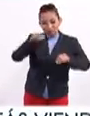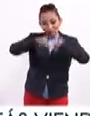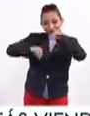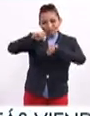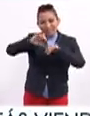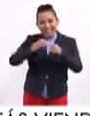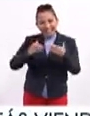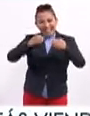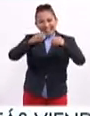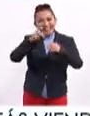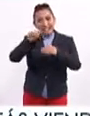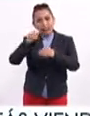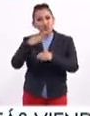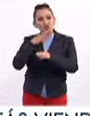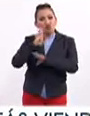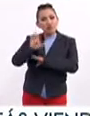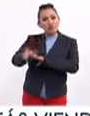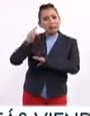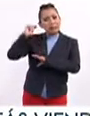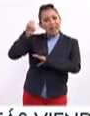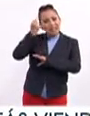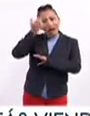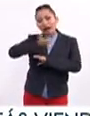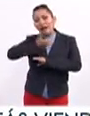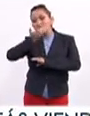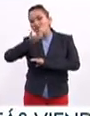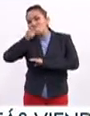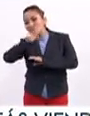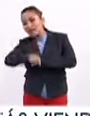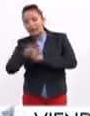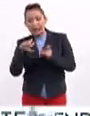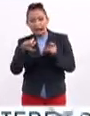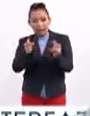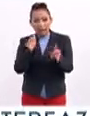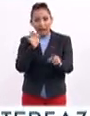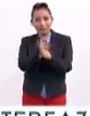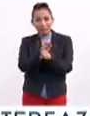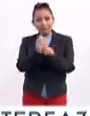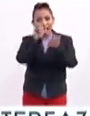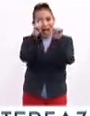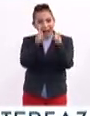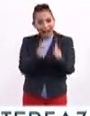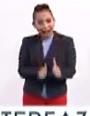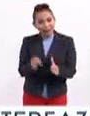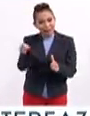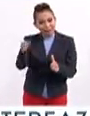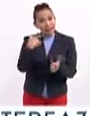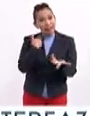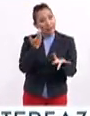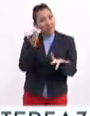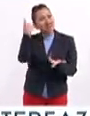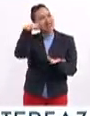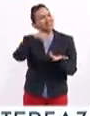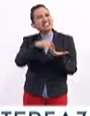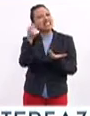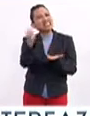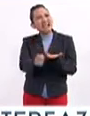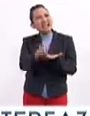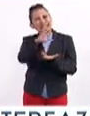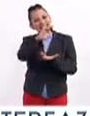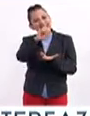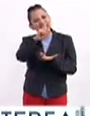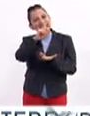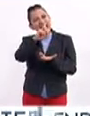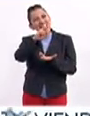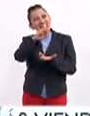Guanajuato tiene la final de preservar las técnicas tradicionales y apoyar la calidad artesanal. Si ustedes también se están preguntando qué es cestería